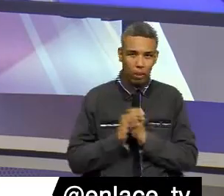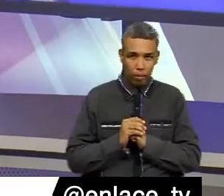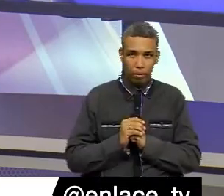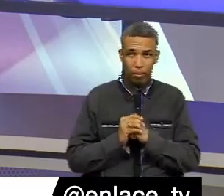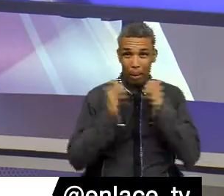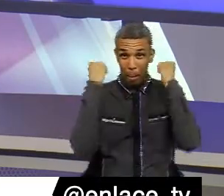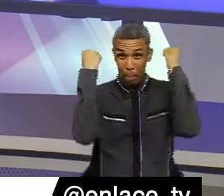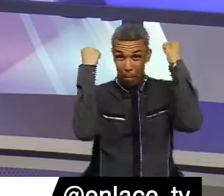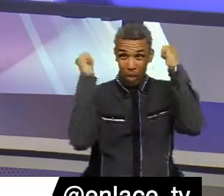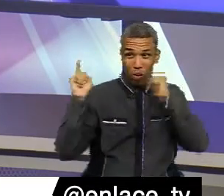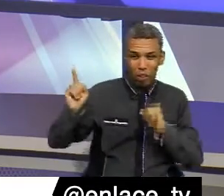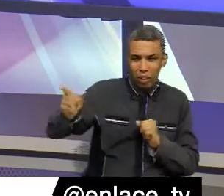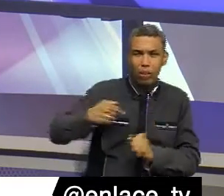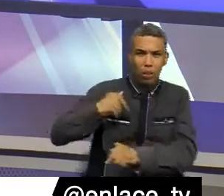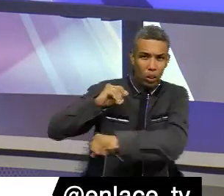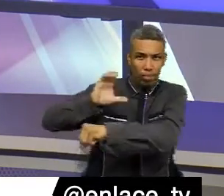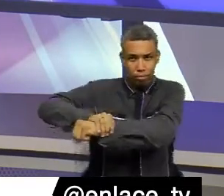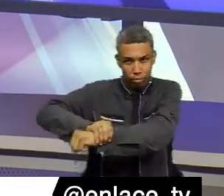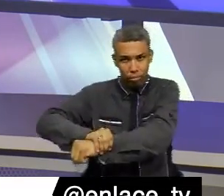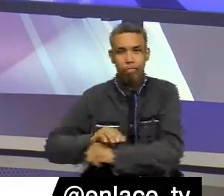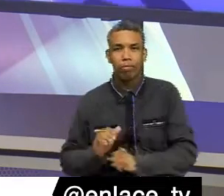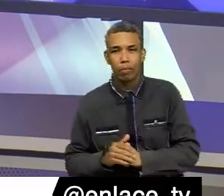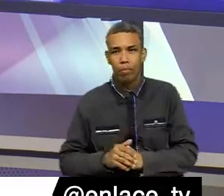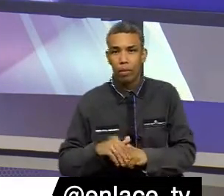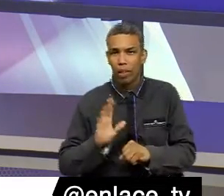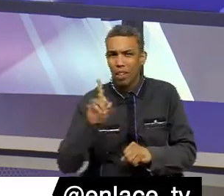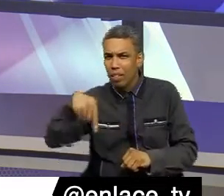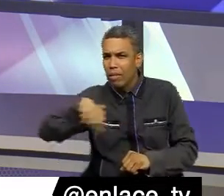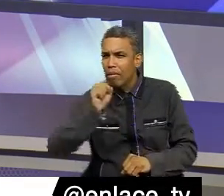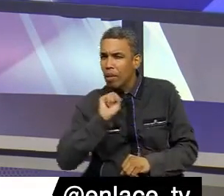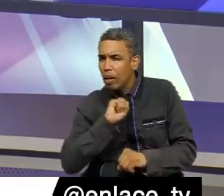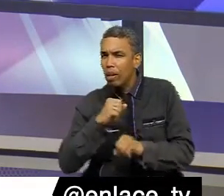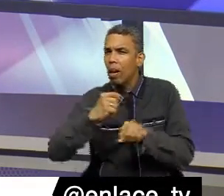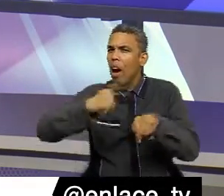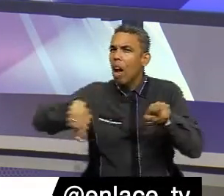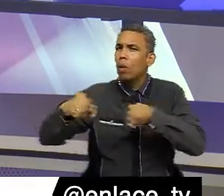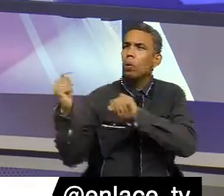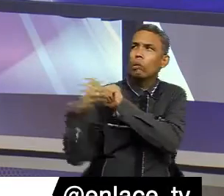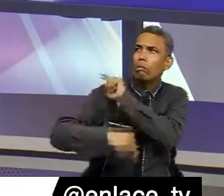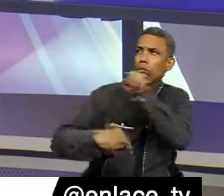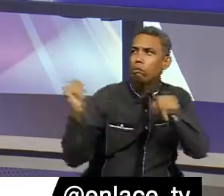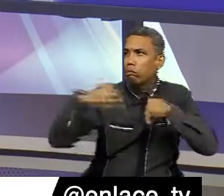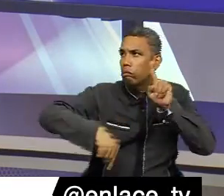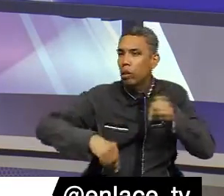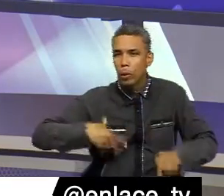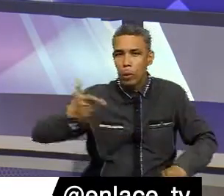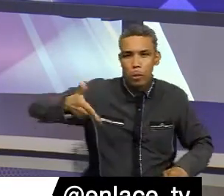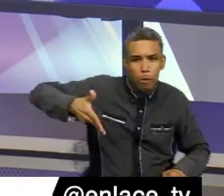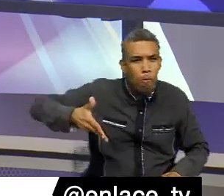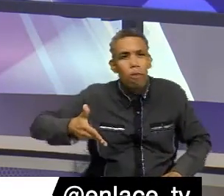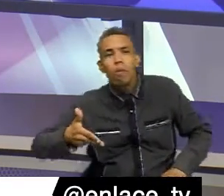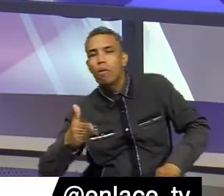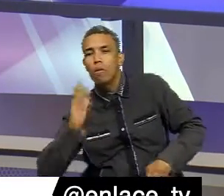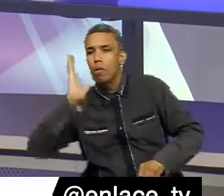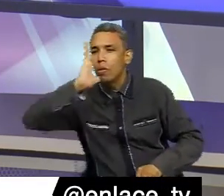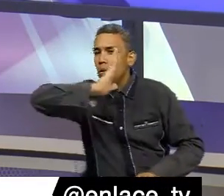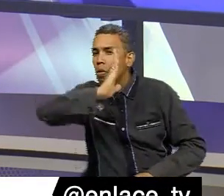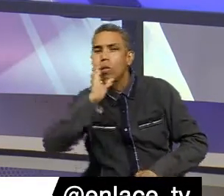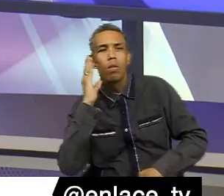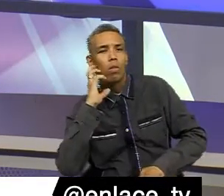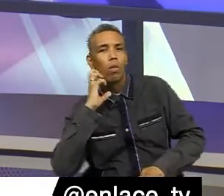razón, las fuerzas han tomado la decisión de incrementar los operativos, la Policía Nacional, para dar con la captura de personas que provienen de otros lugares de